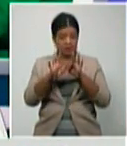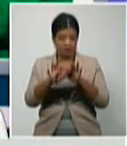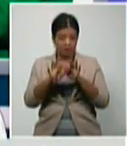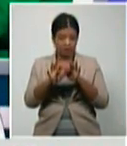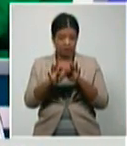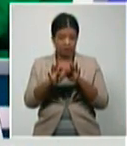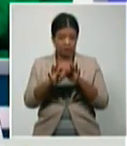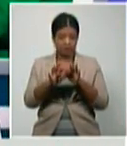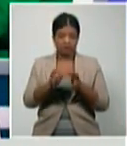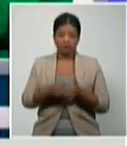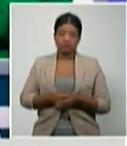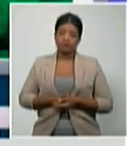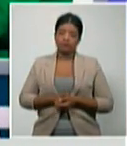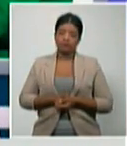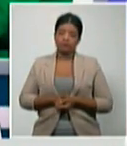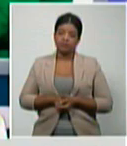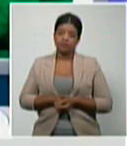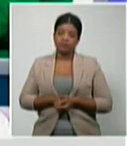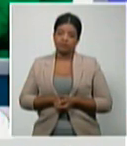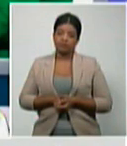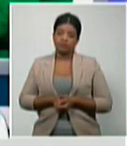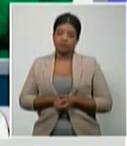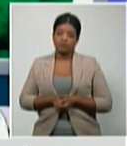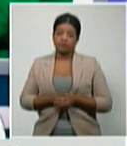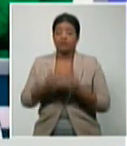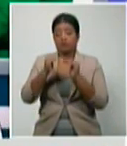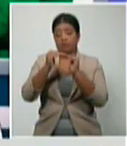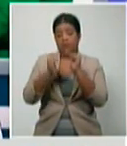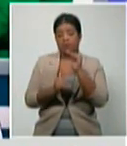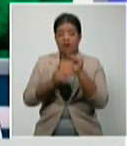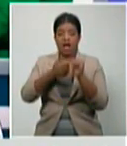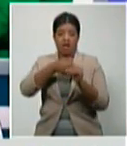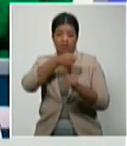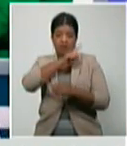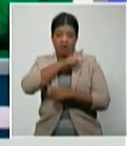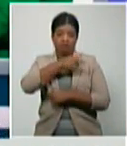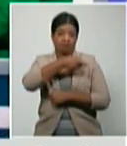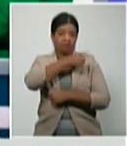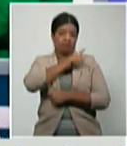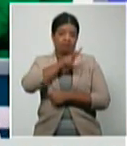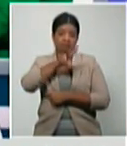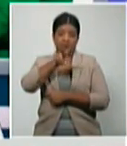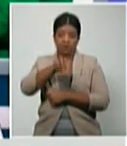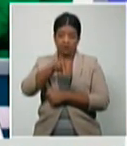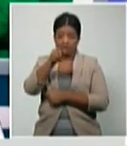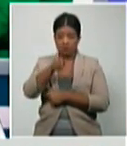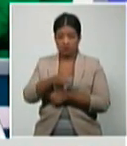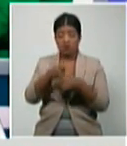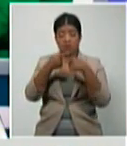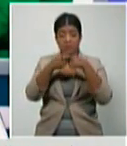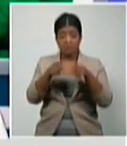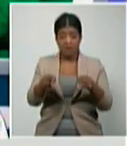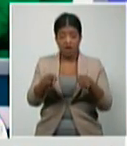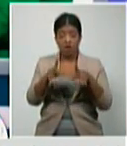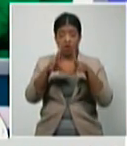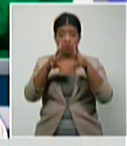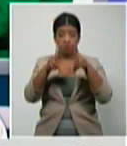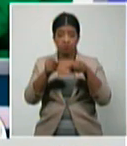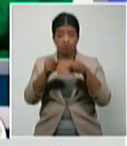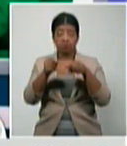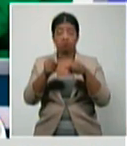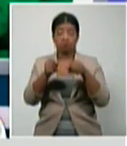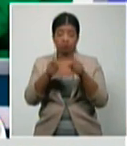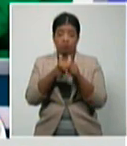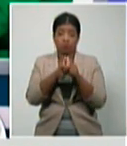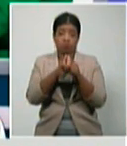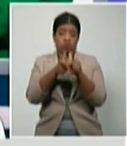decir que es inferior a ayer y antier, que era de 20, pero de todas formas una cifra elevada, con